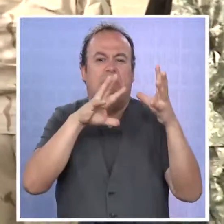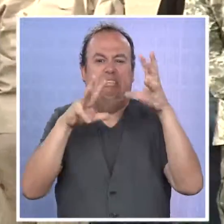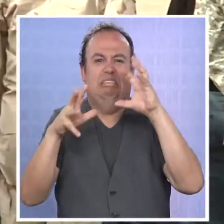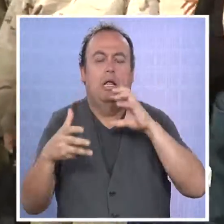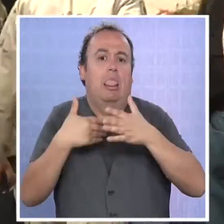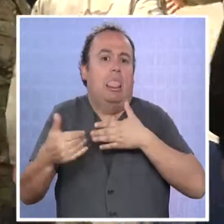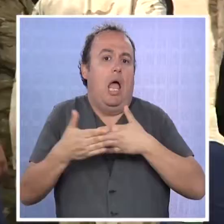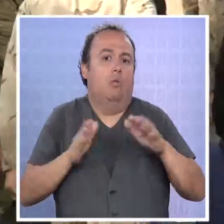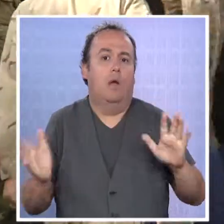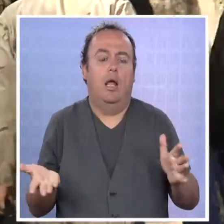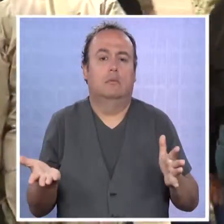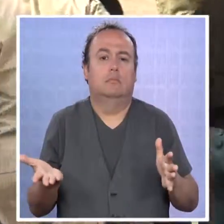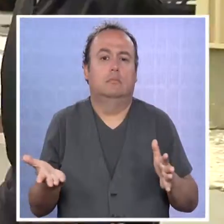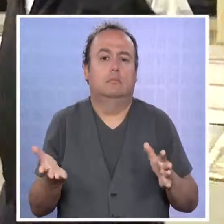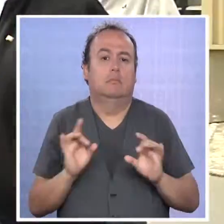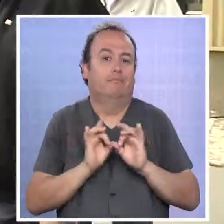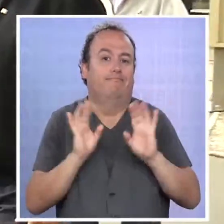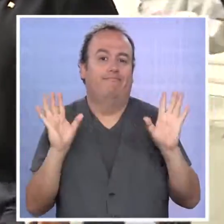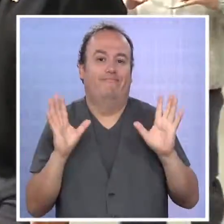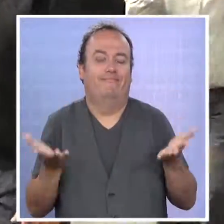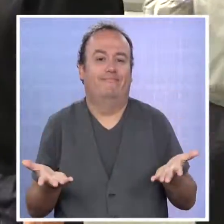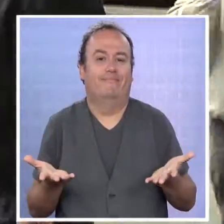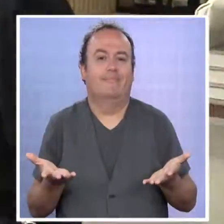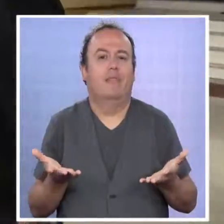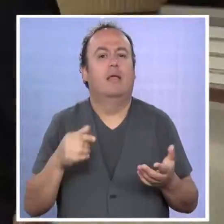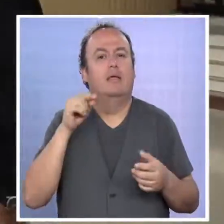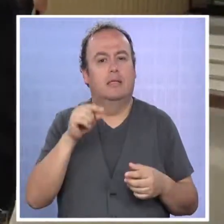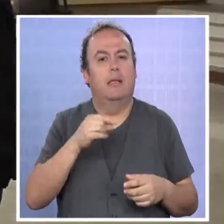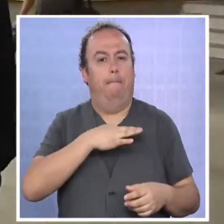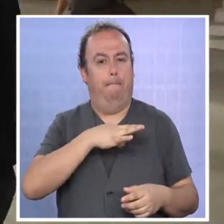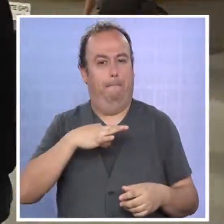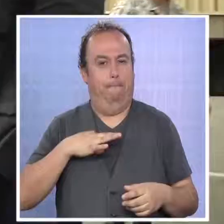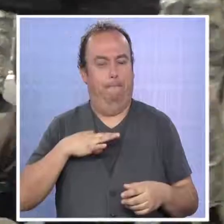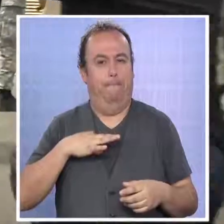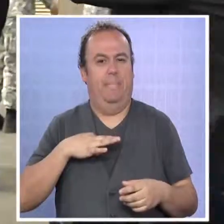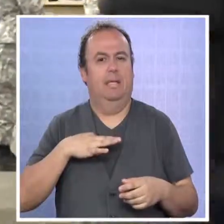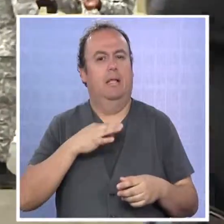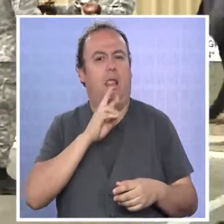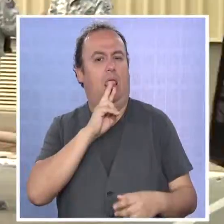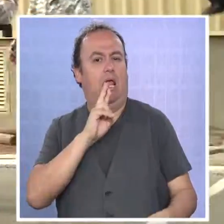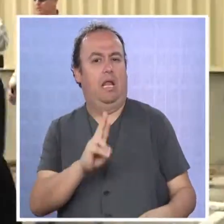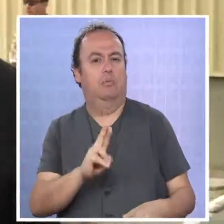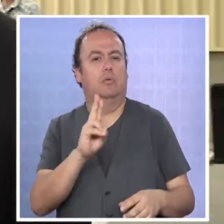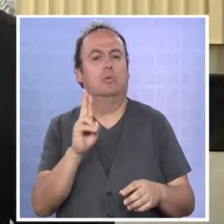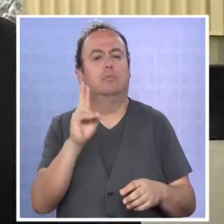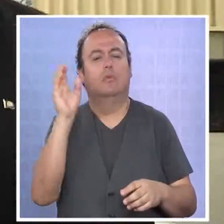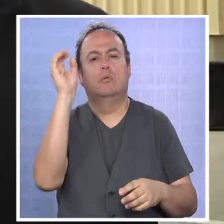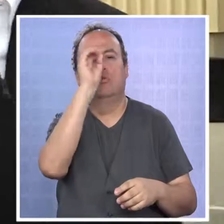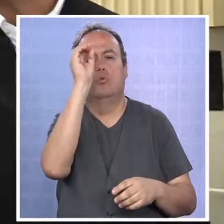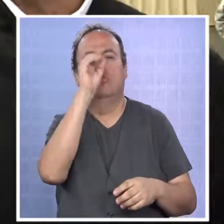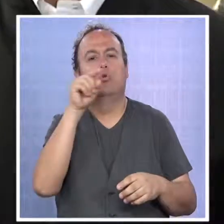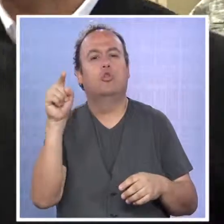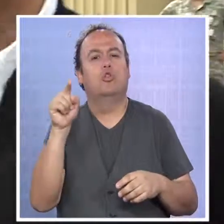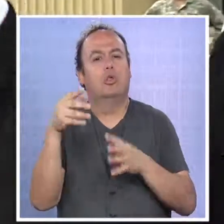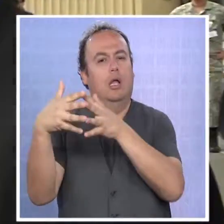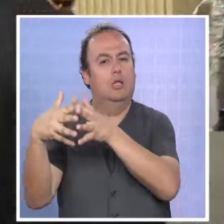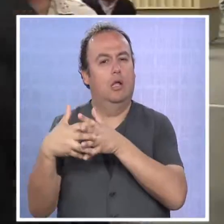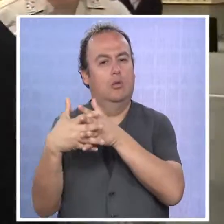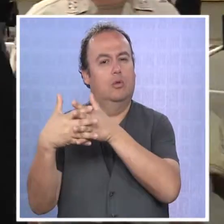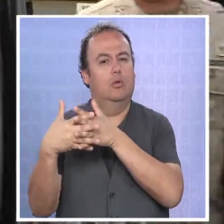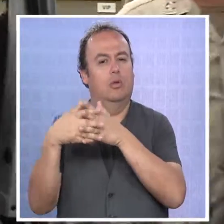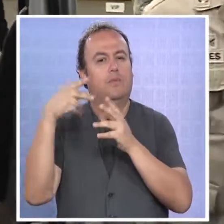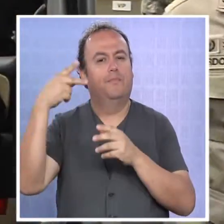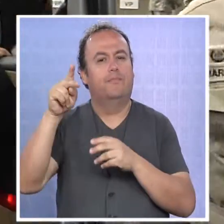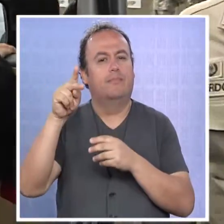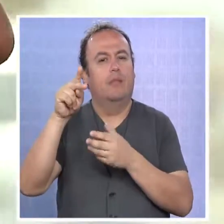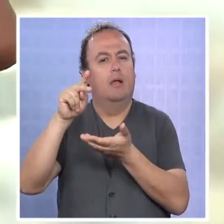definitiva situaciones de esa índole. El ministro también respondió respecto a la supuesta operación de los Estados Unidos de la base Aguayo en